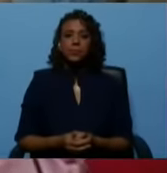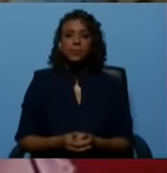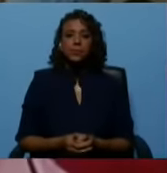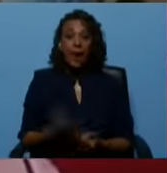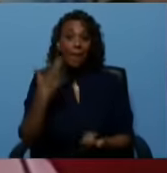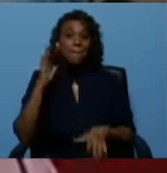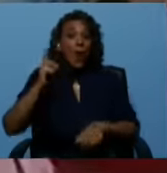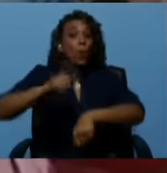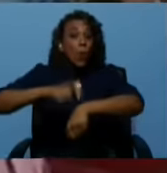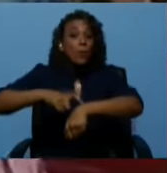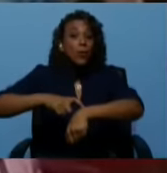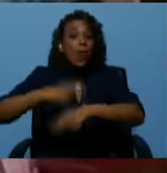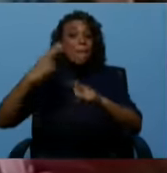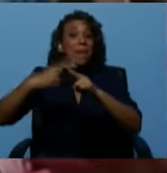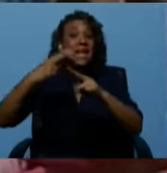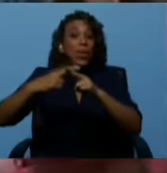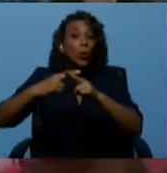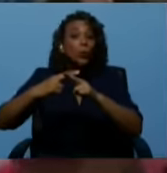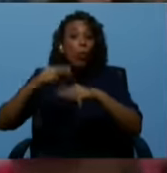Pero es el momento más peligroso.